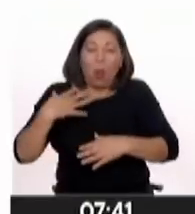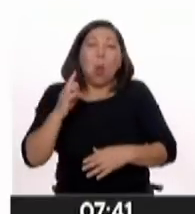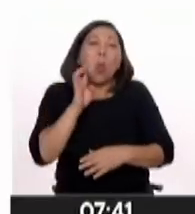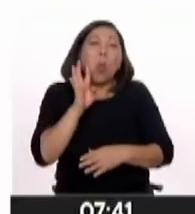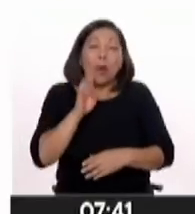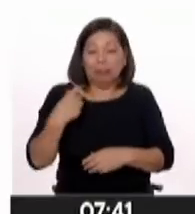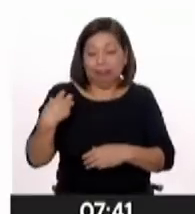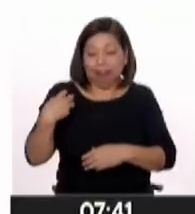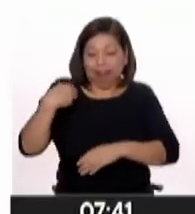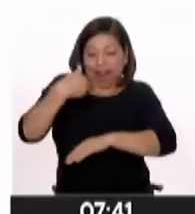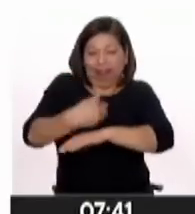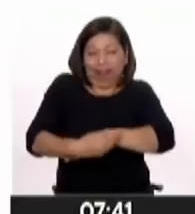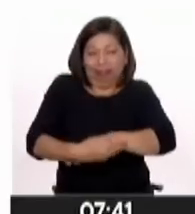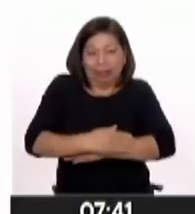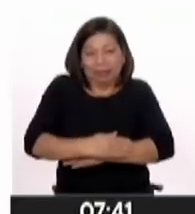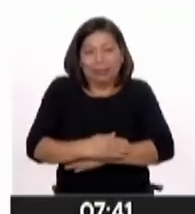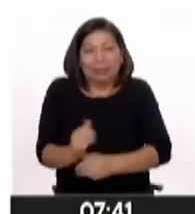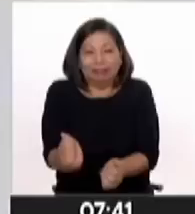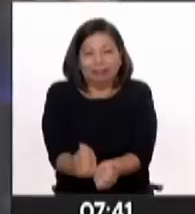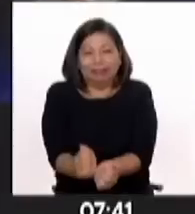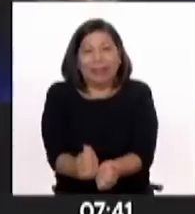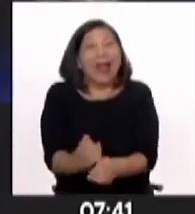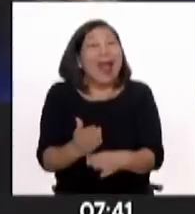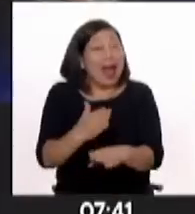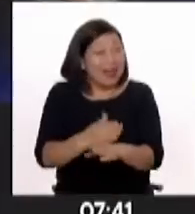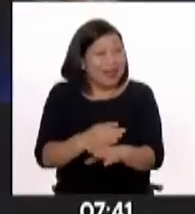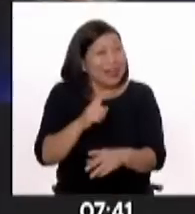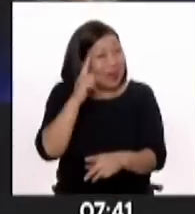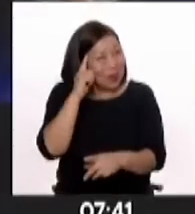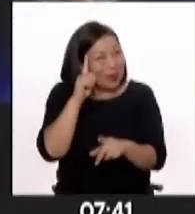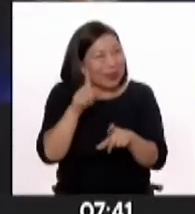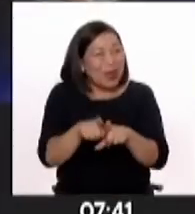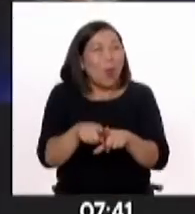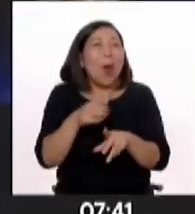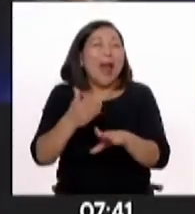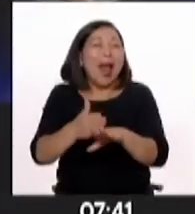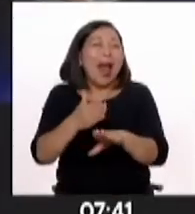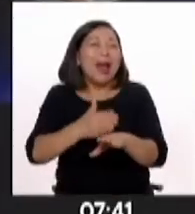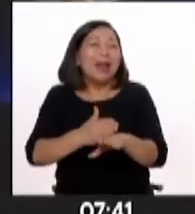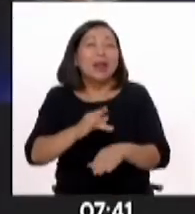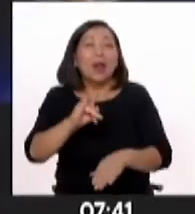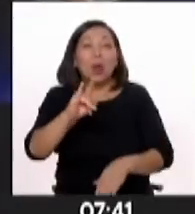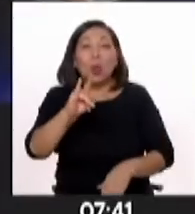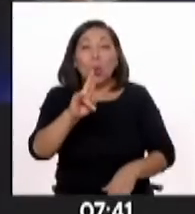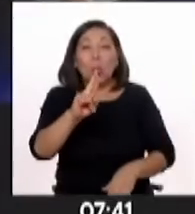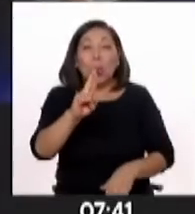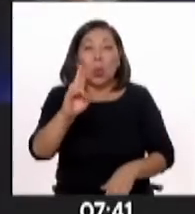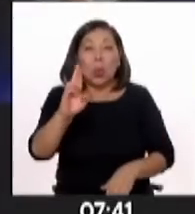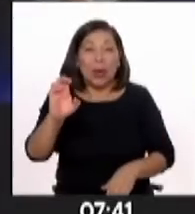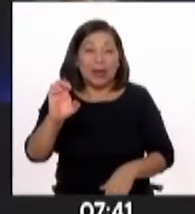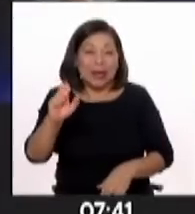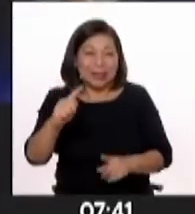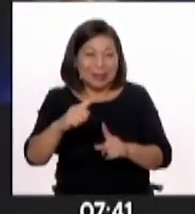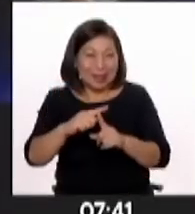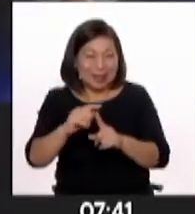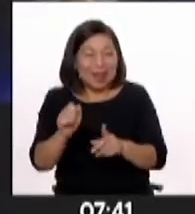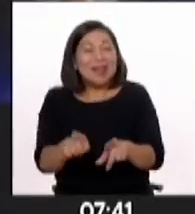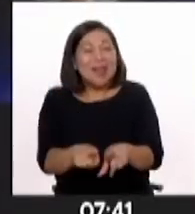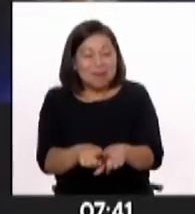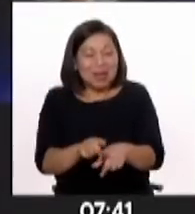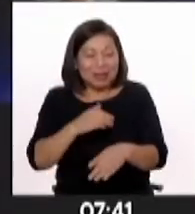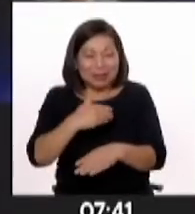tengan una idea, el propio Daniel Urresti, exministro del Interior, cuando fue sentenciado finalmente hace una semana, también tenía las